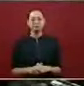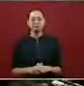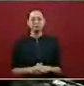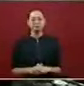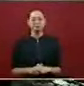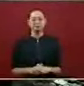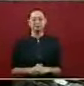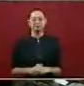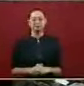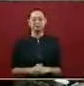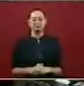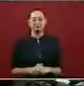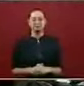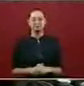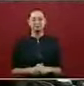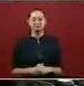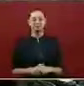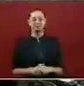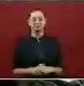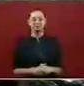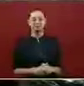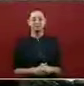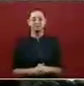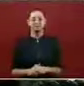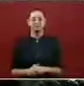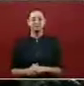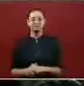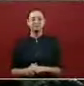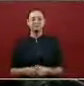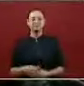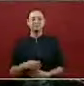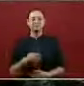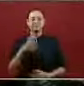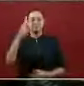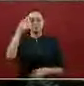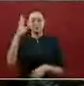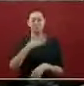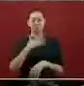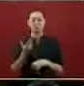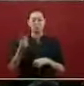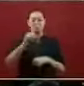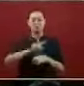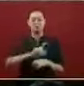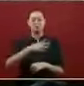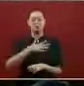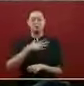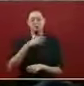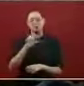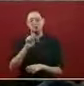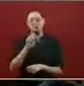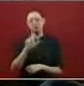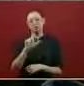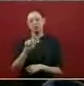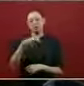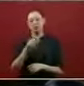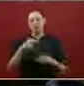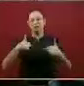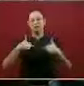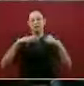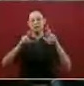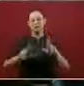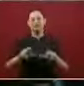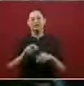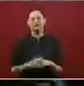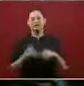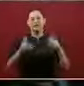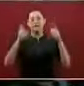¿Te lo puedo pasar para grabar? Hola, muy buenos días. Yo soy Juncal Solano y represento el medio de comunicación El